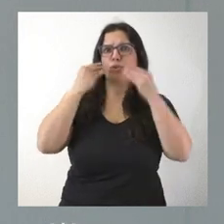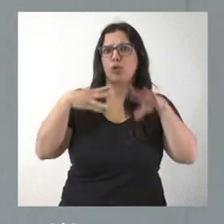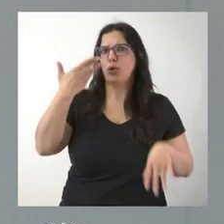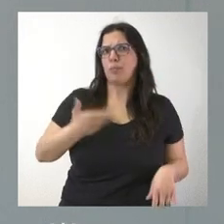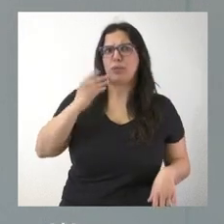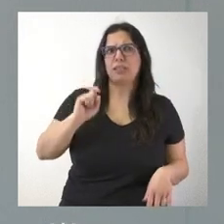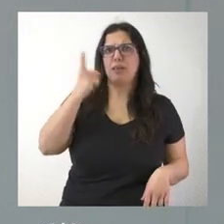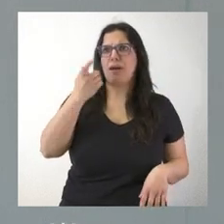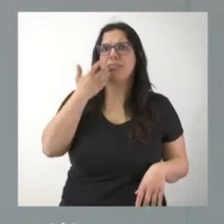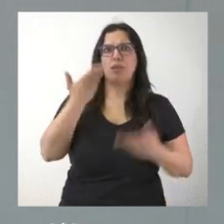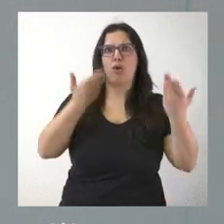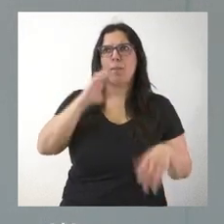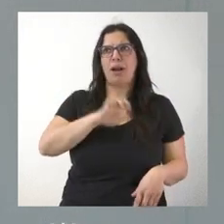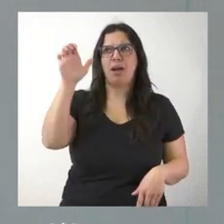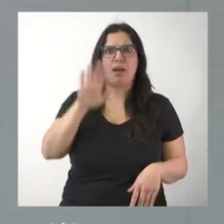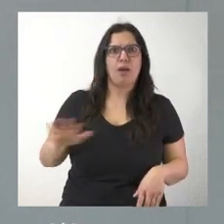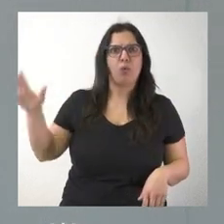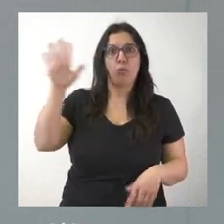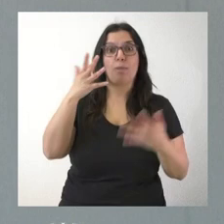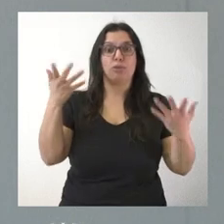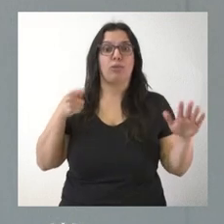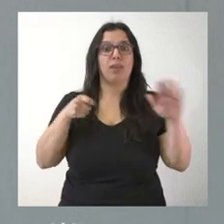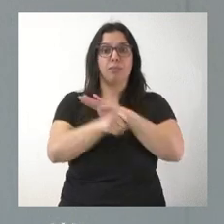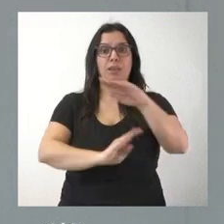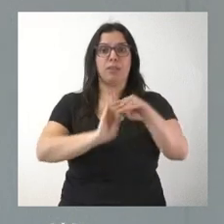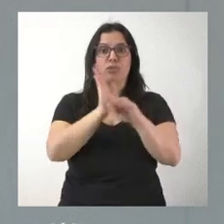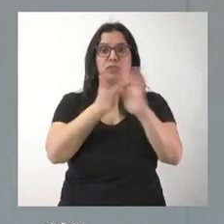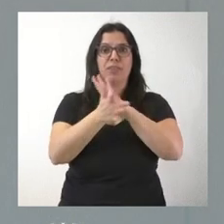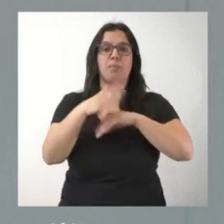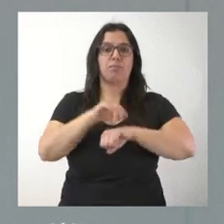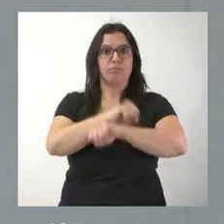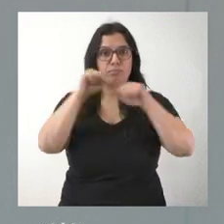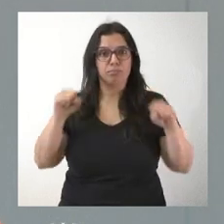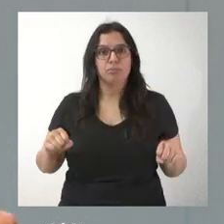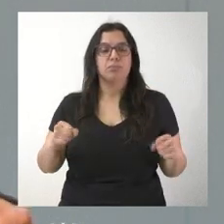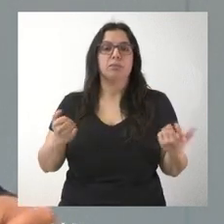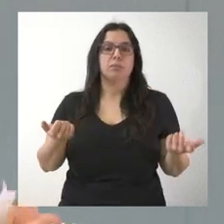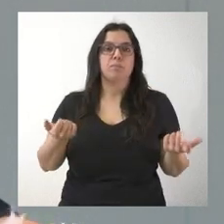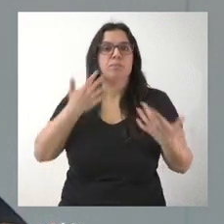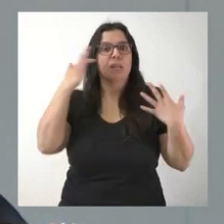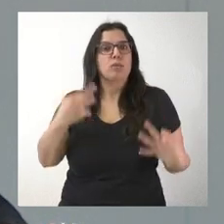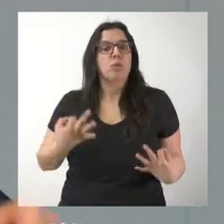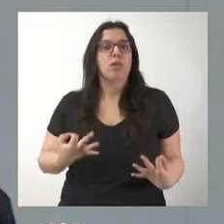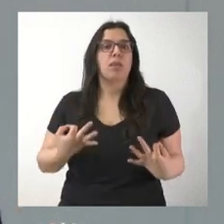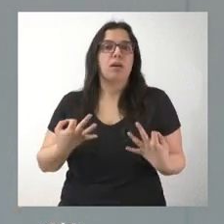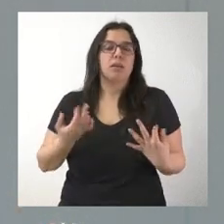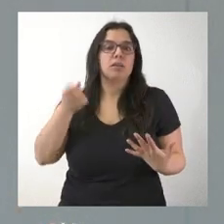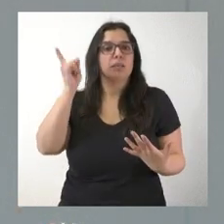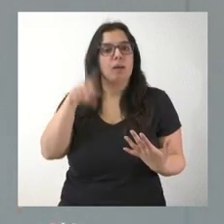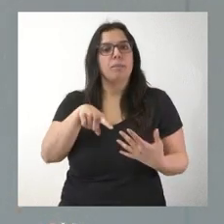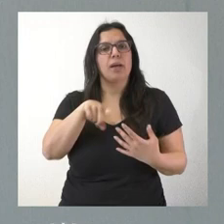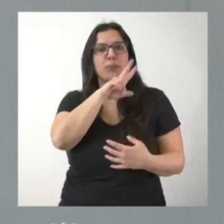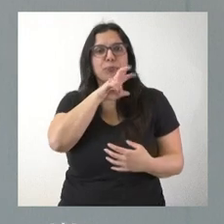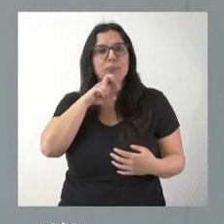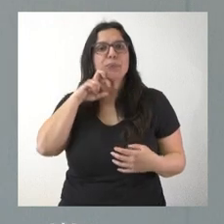europeo y por tanto esta inversión lo que hace es fortalecer y asegurar también su consolidación